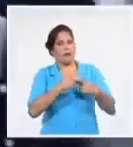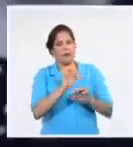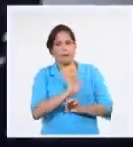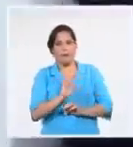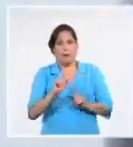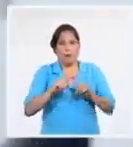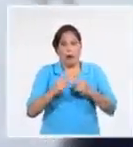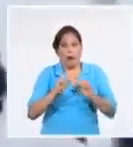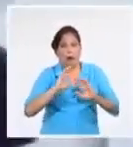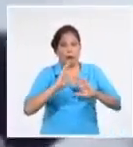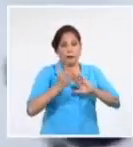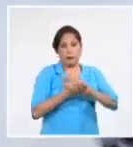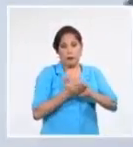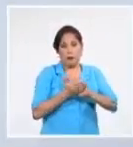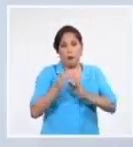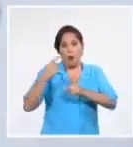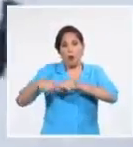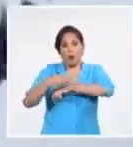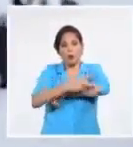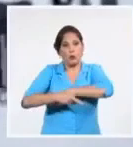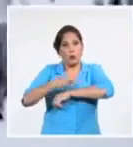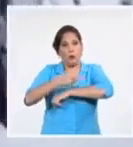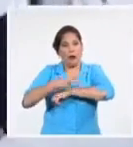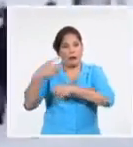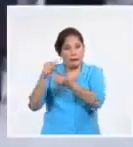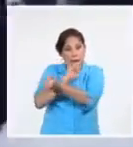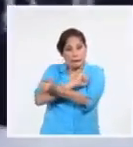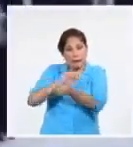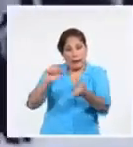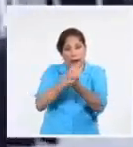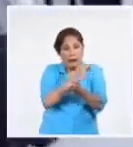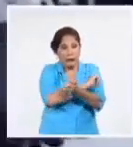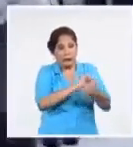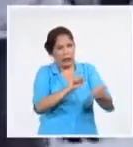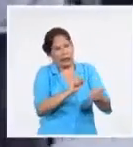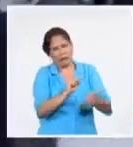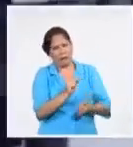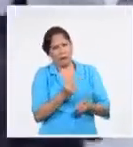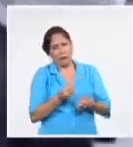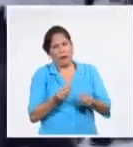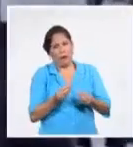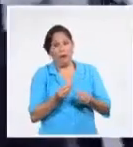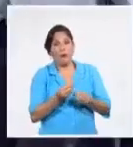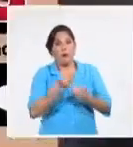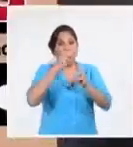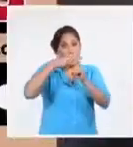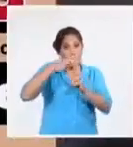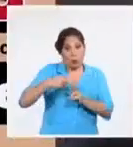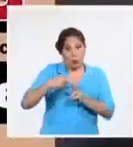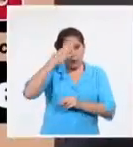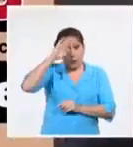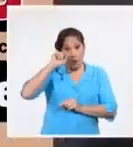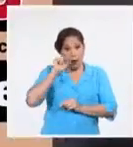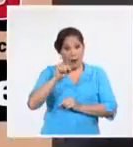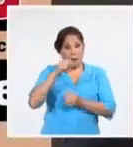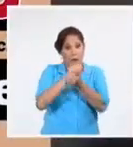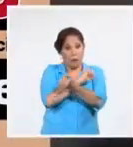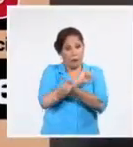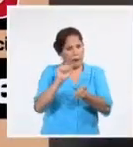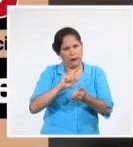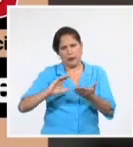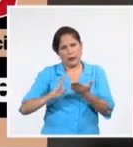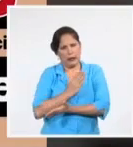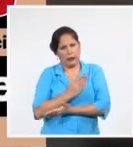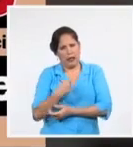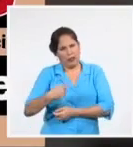en cualquier lugar del mundo y reclamó al gobierno estadounidense sobre la eliminación de Cuba de la lista de naciones patrocinadoras